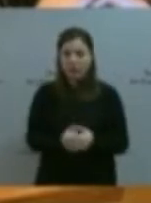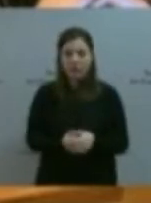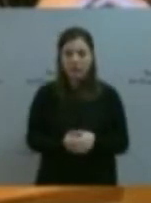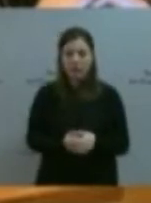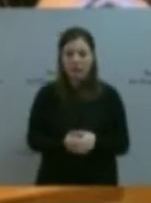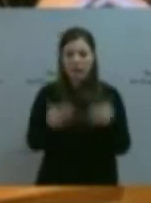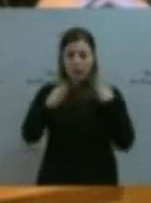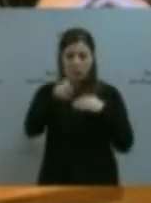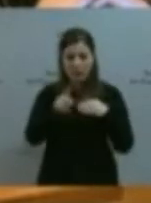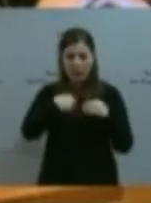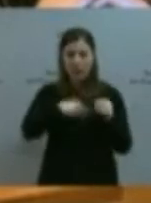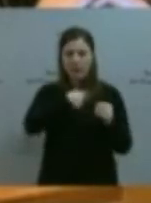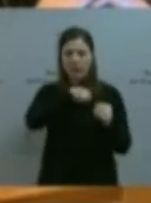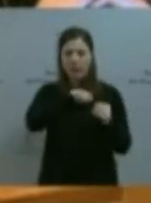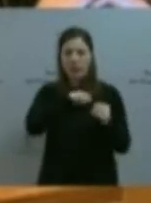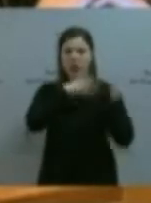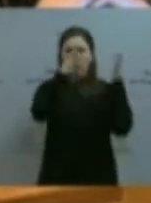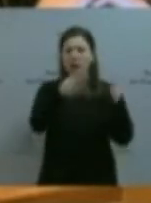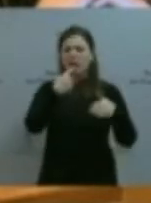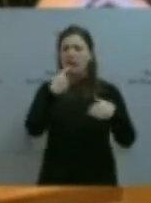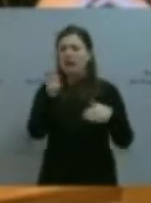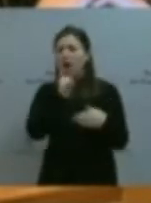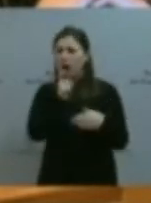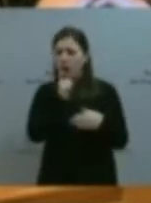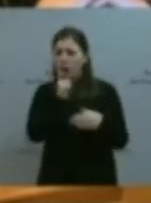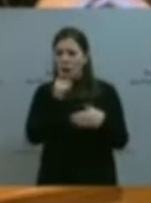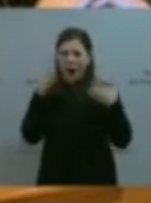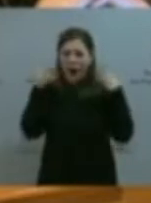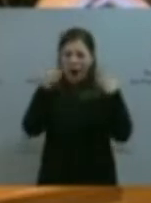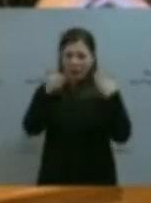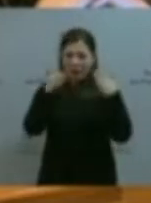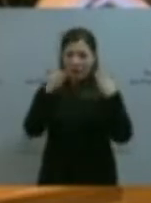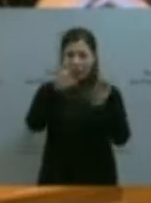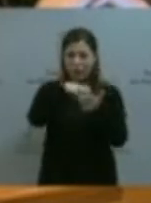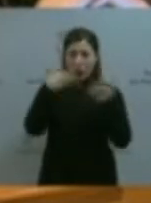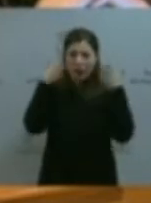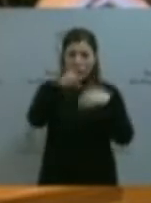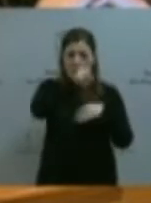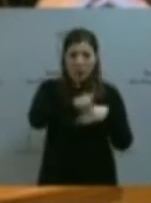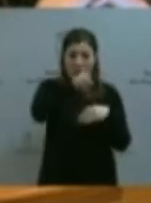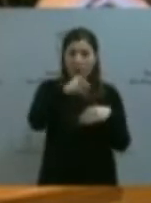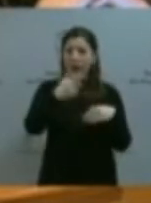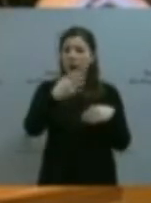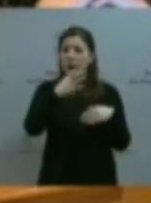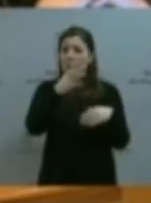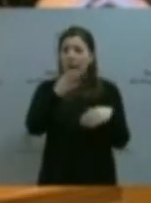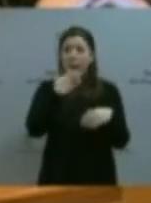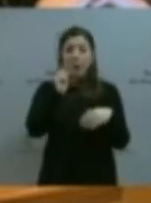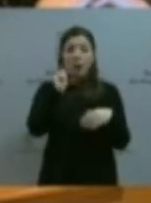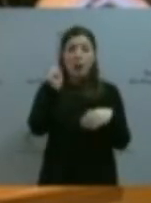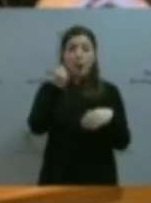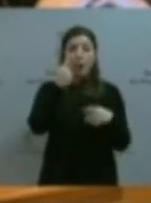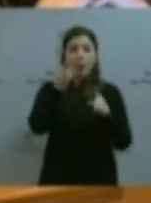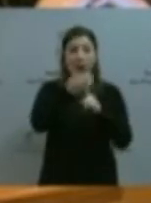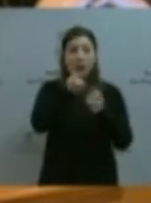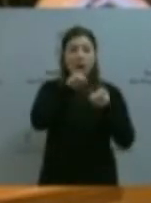que vayas a un centro de atención primaria para recibir un diagnóstico, ¿no?, y que la espera nos encontremos entre 11 y 15